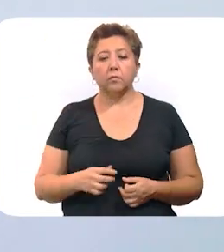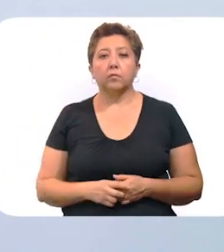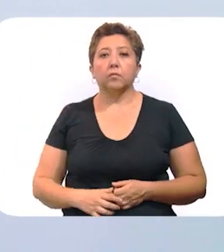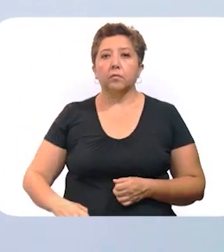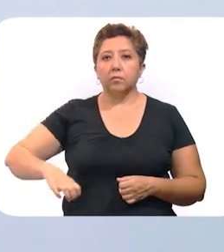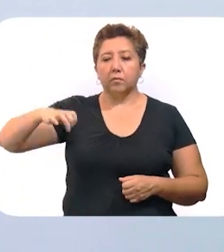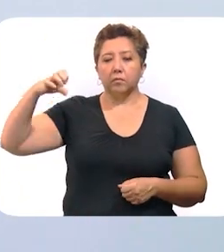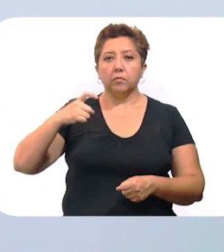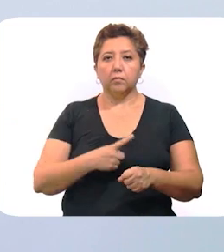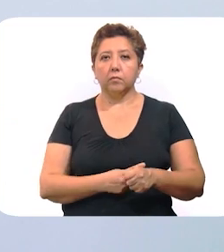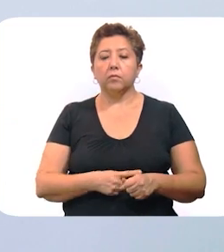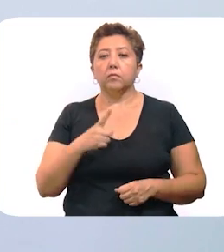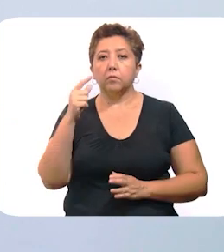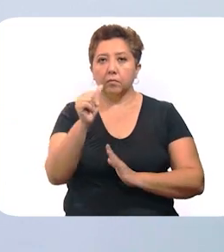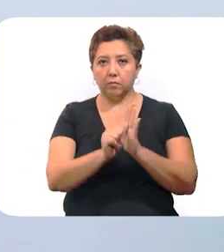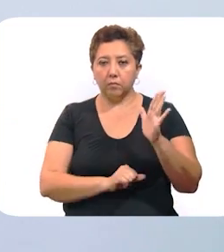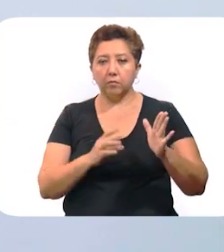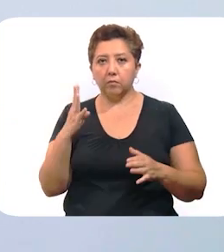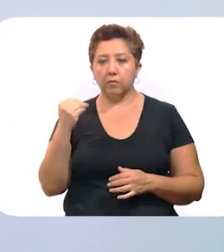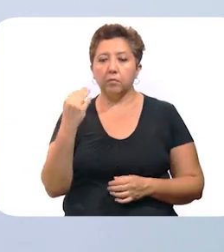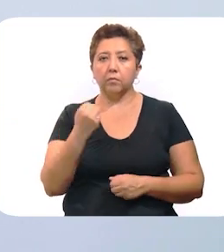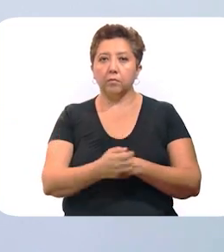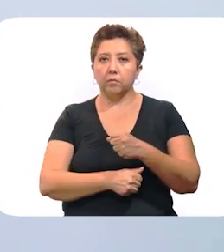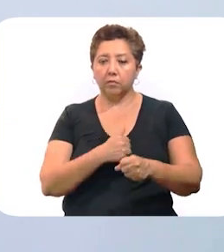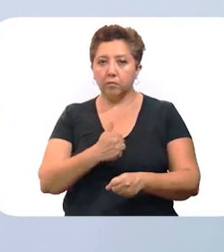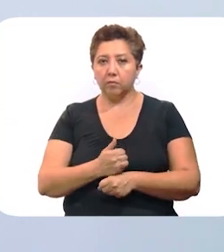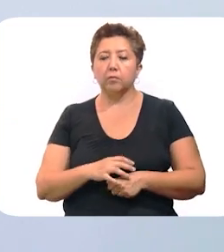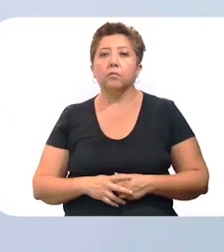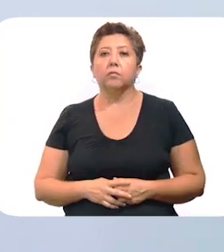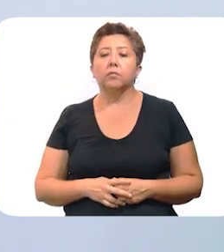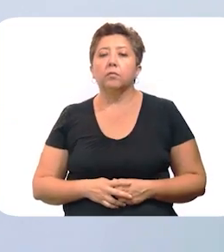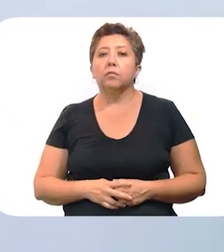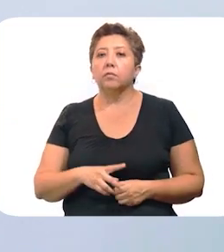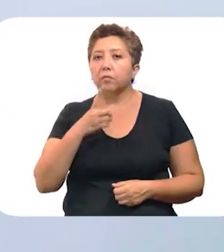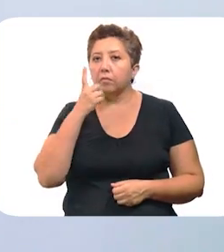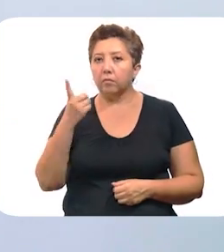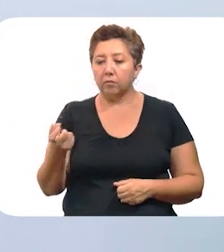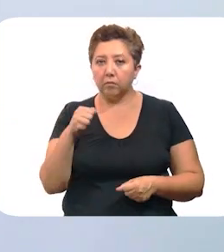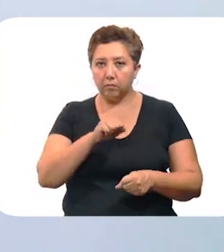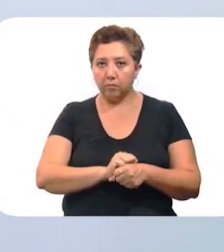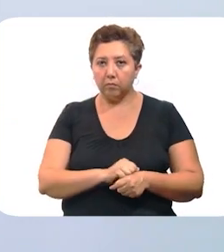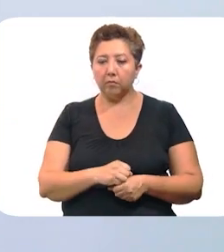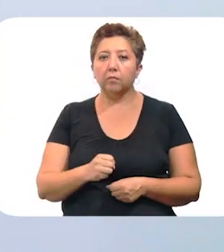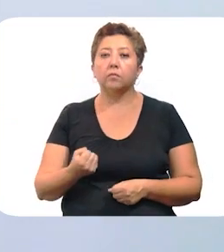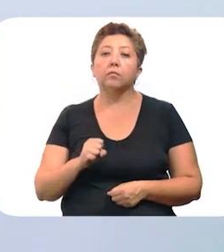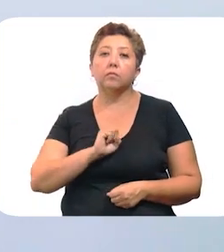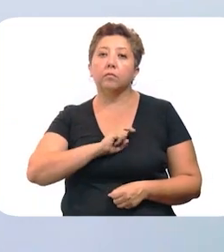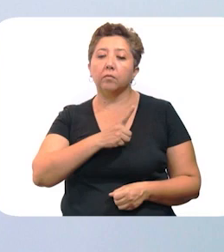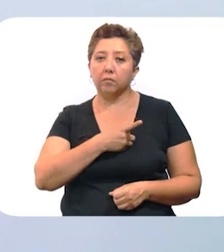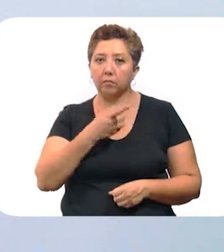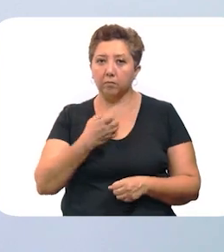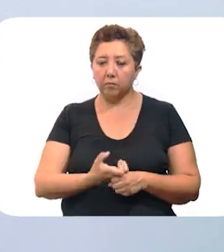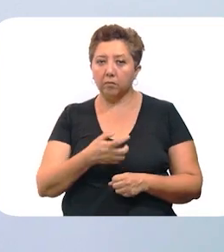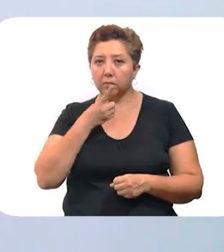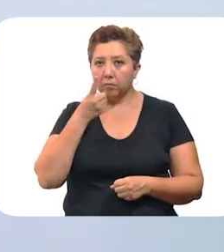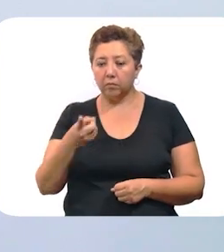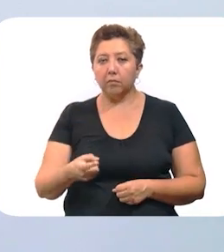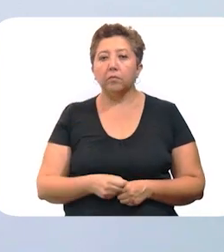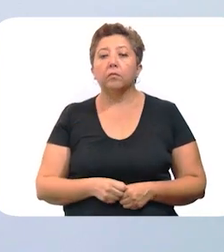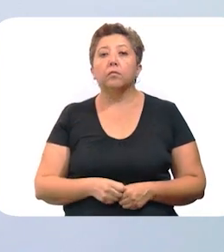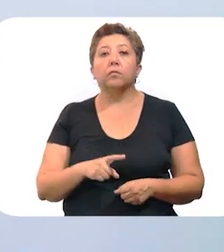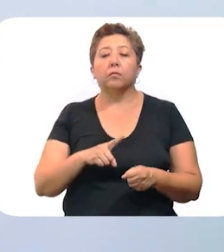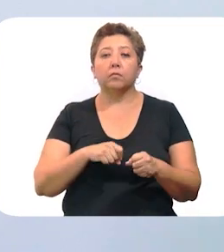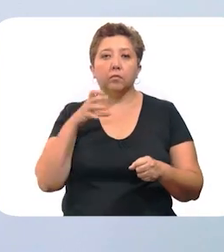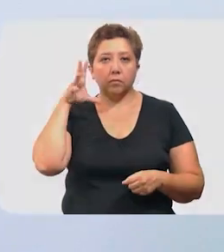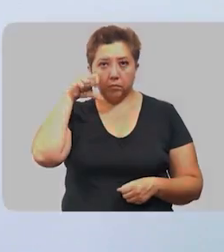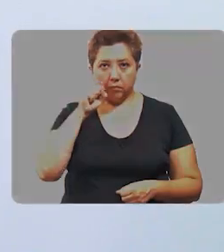El rango de edad de los casos es de un mes a 99 años. Los indicadores semanales de nuestro semáforo estatal de salud marcan